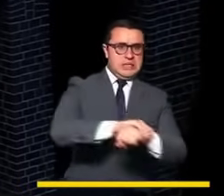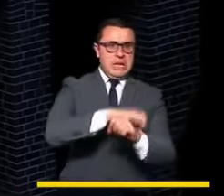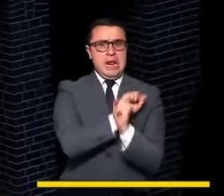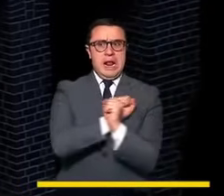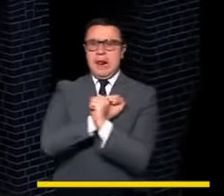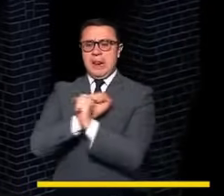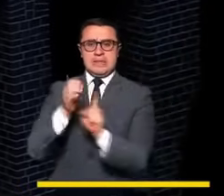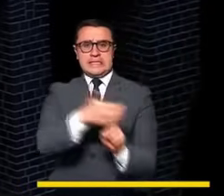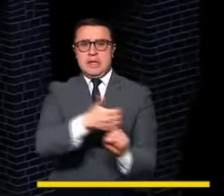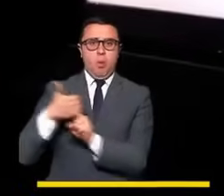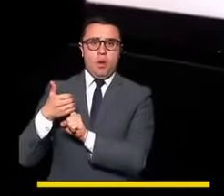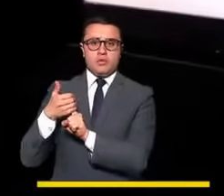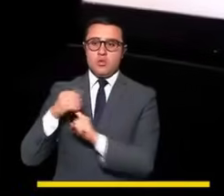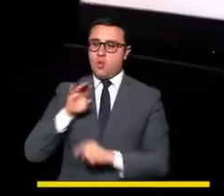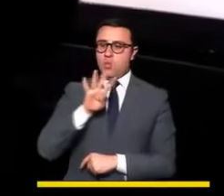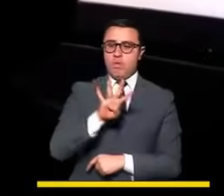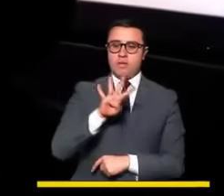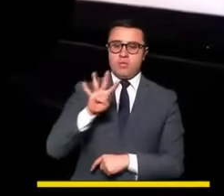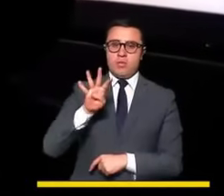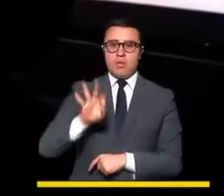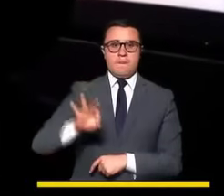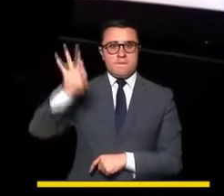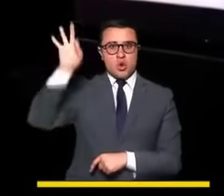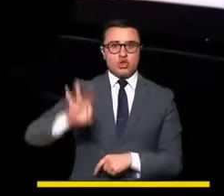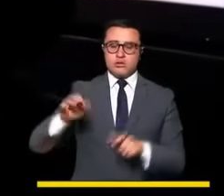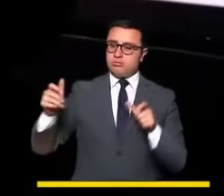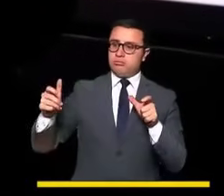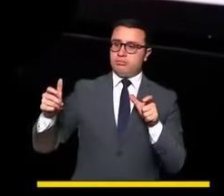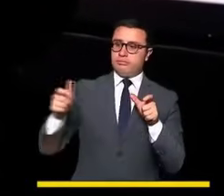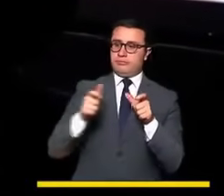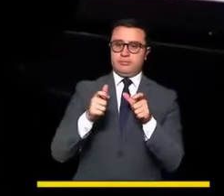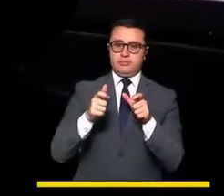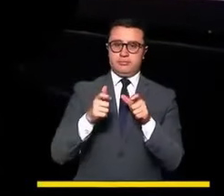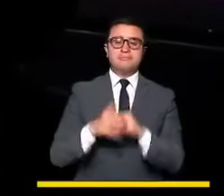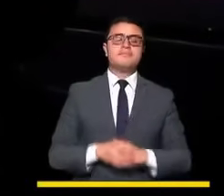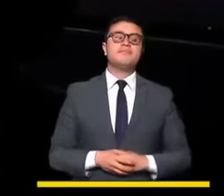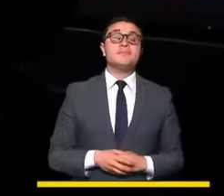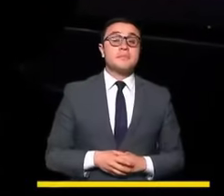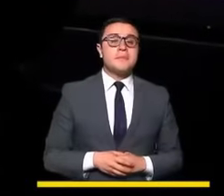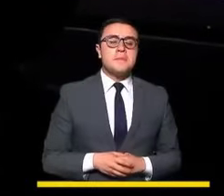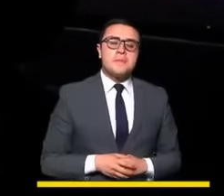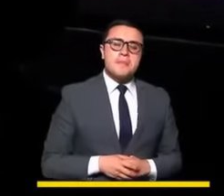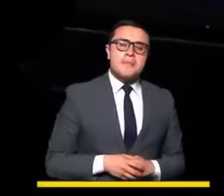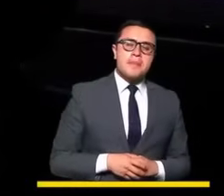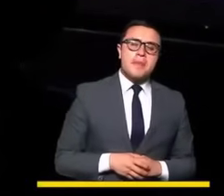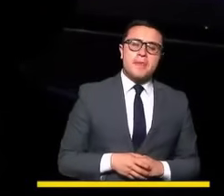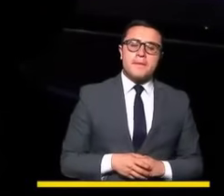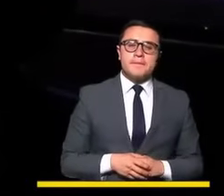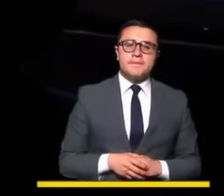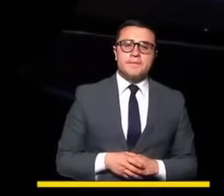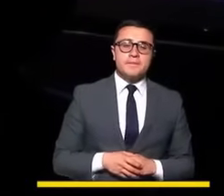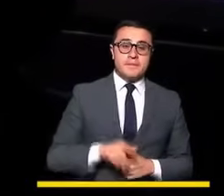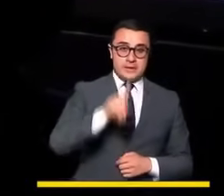simple. 44%. Tenemos una reducción del